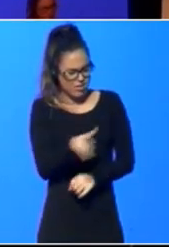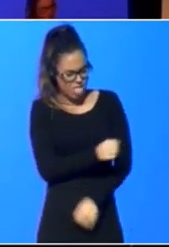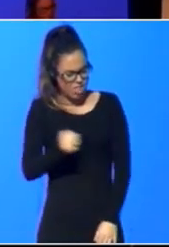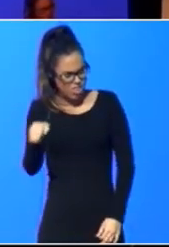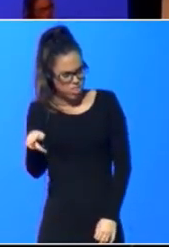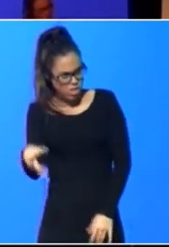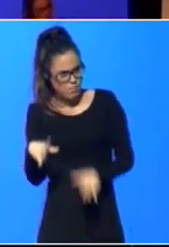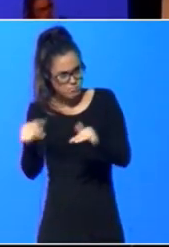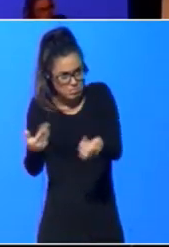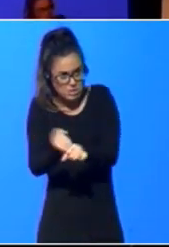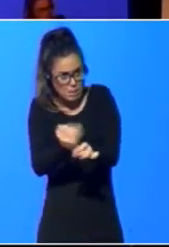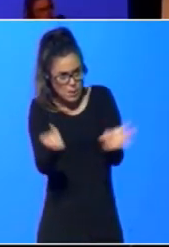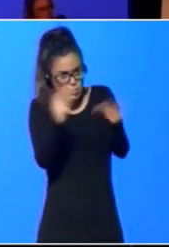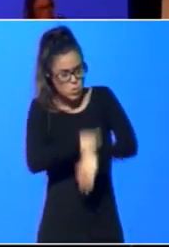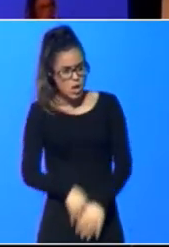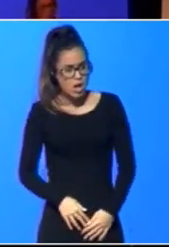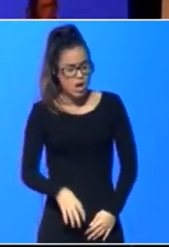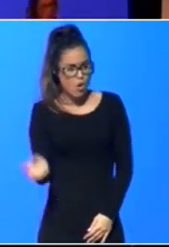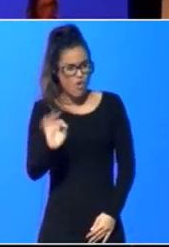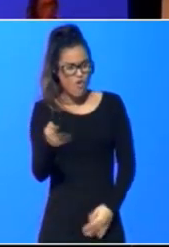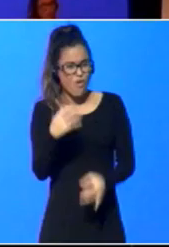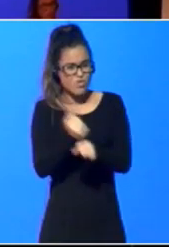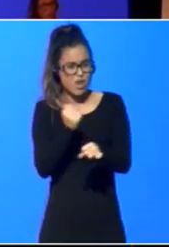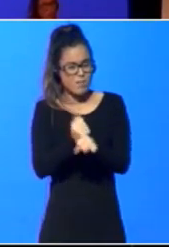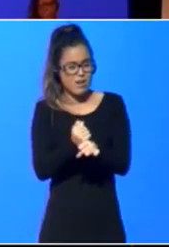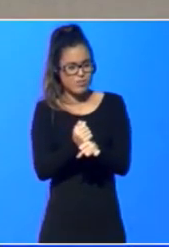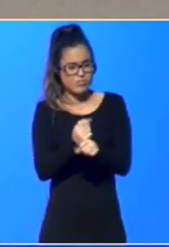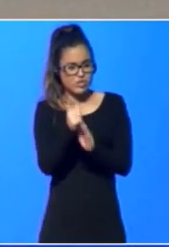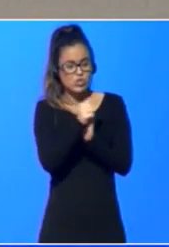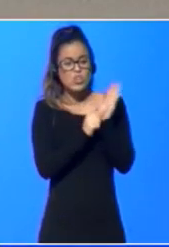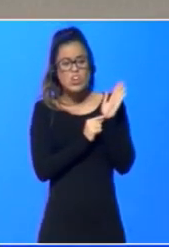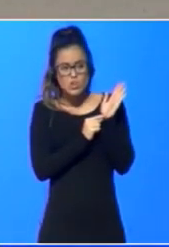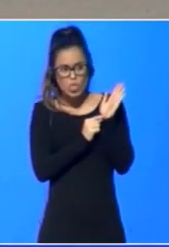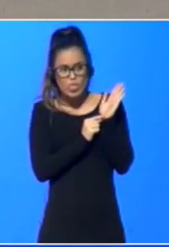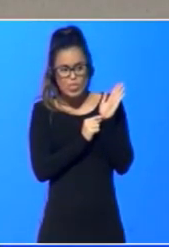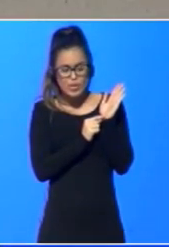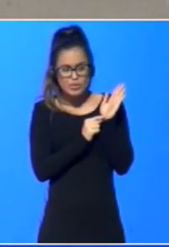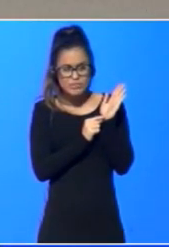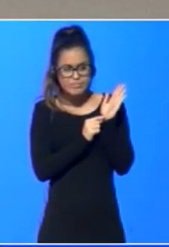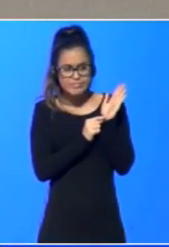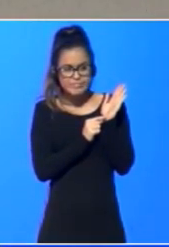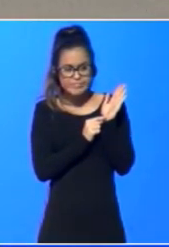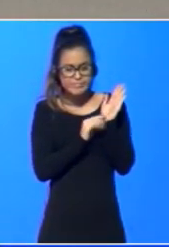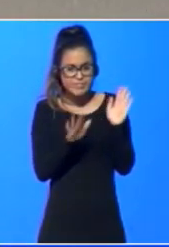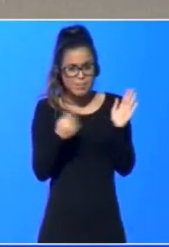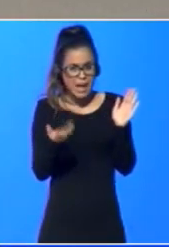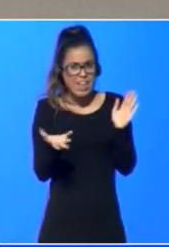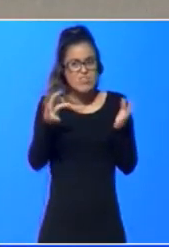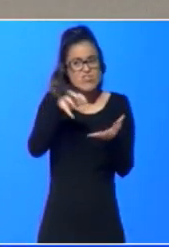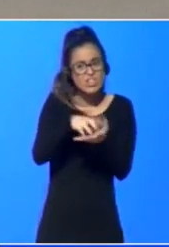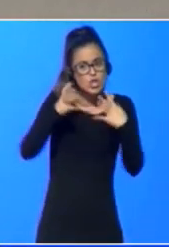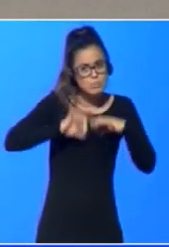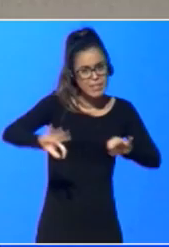trabajo? ¿O cuando el trabajo está condicionado por una clave concreta de inserción en centros especiales de